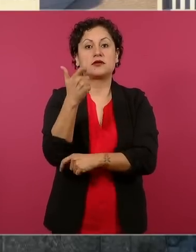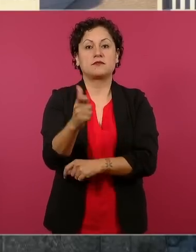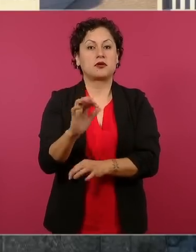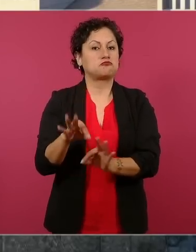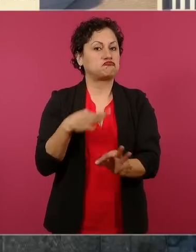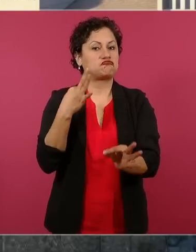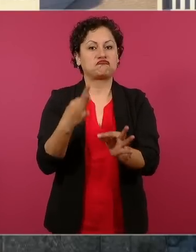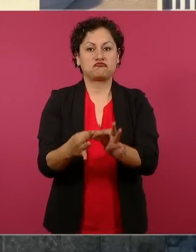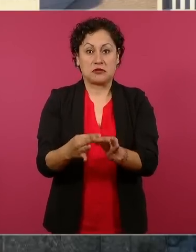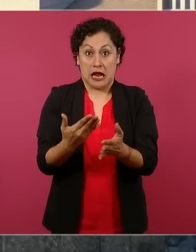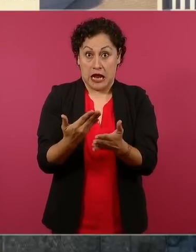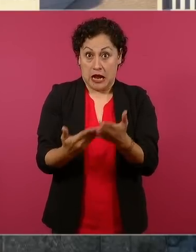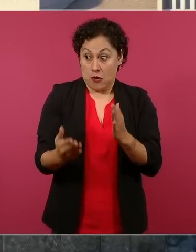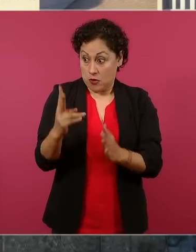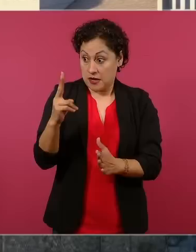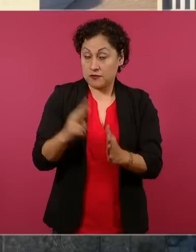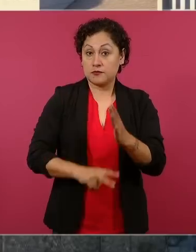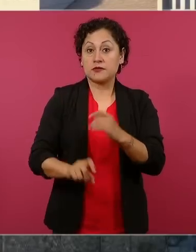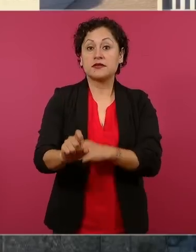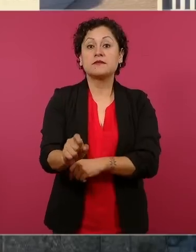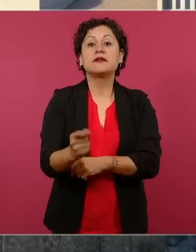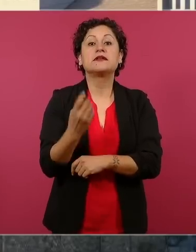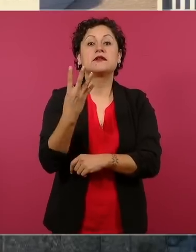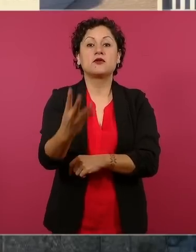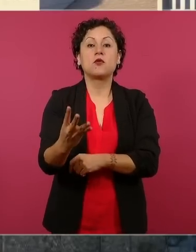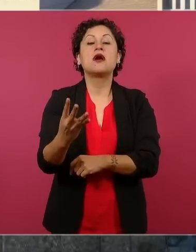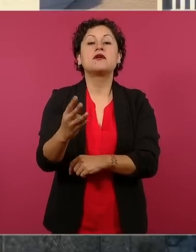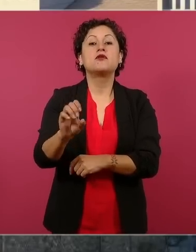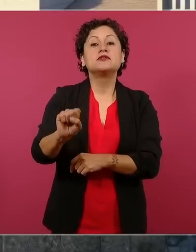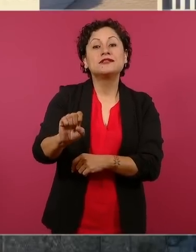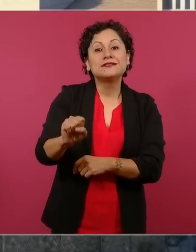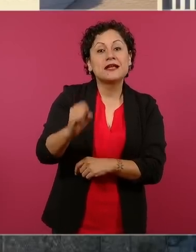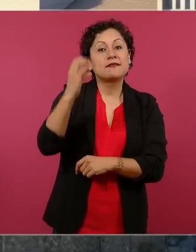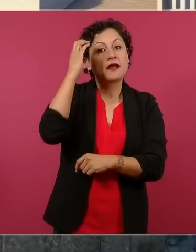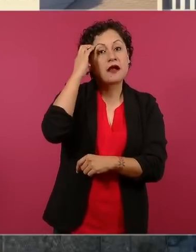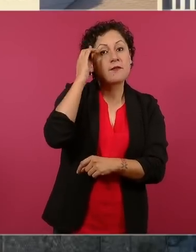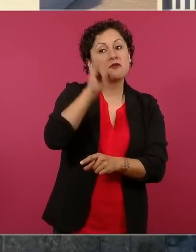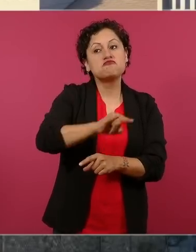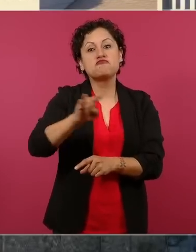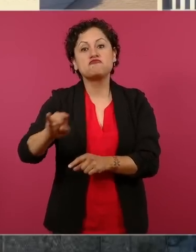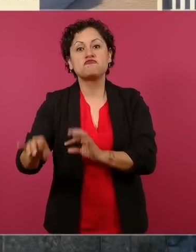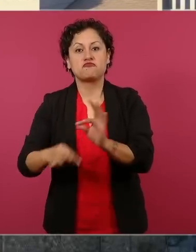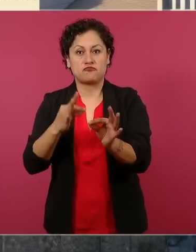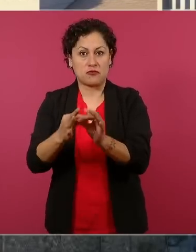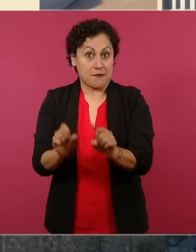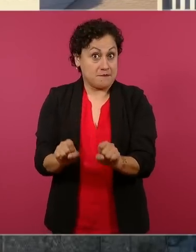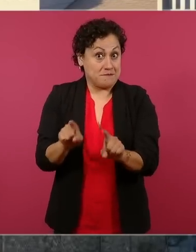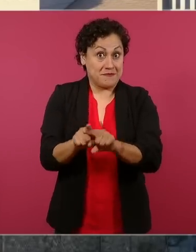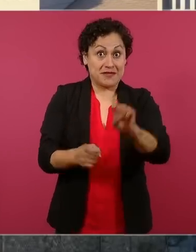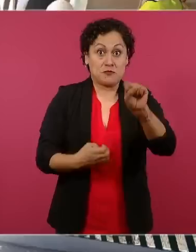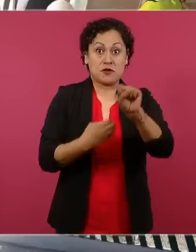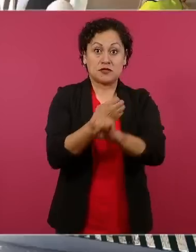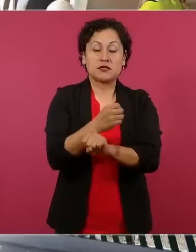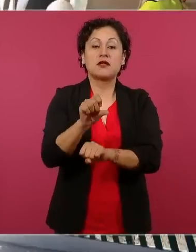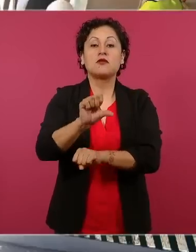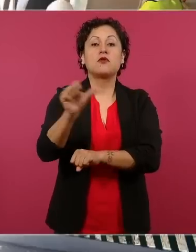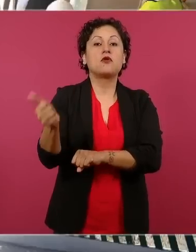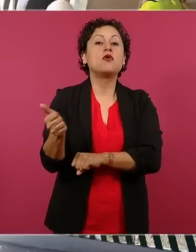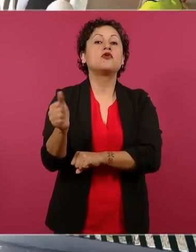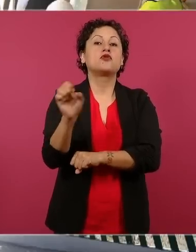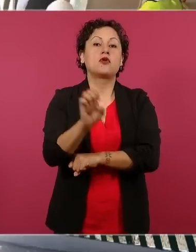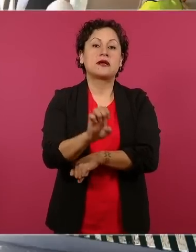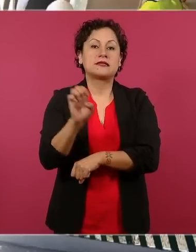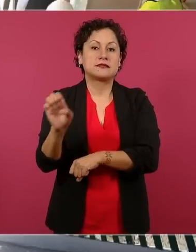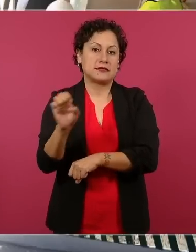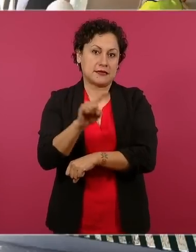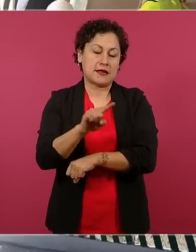y este año entra en operación con 60 camas. También en ese estado estamos construyendo el Hospital General Regional de Ensenada del Seguro Social,